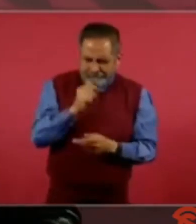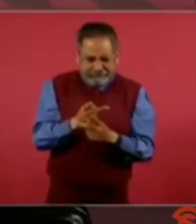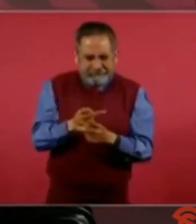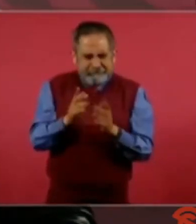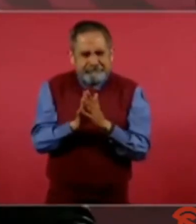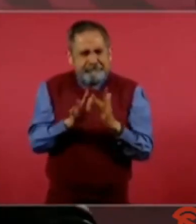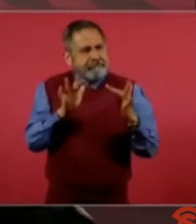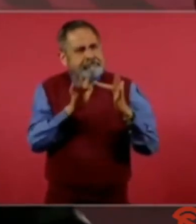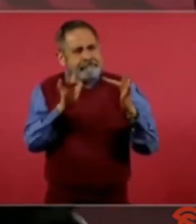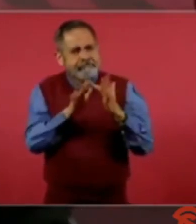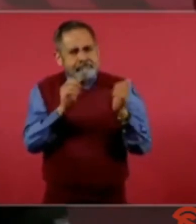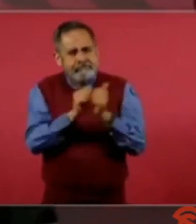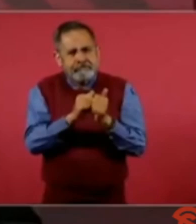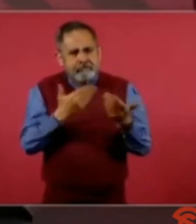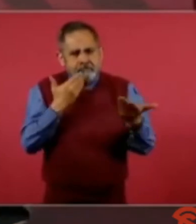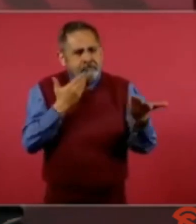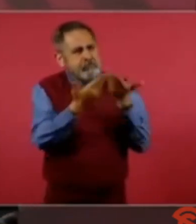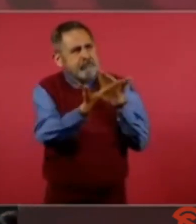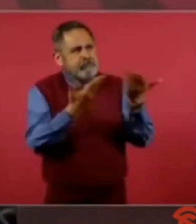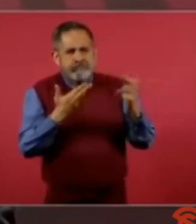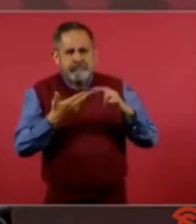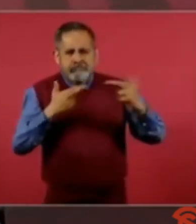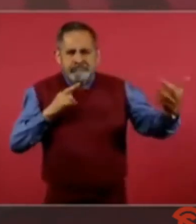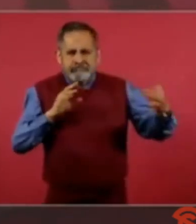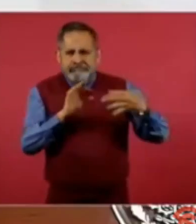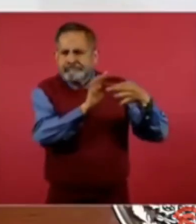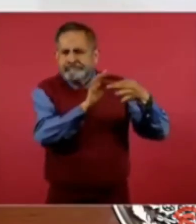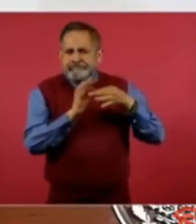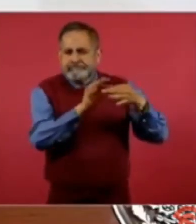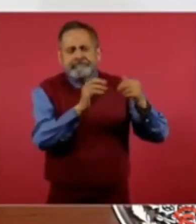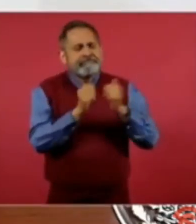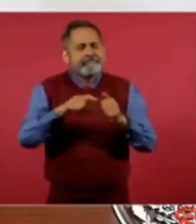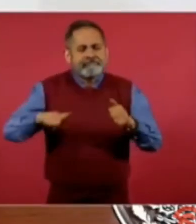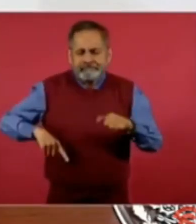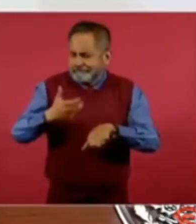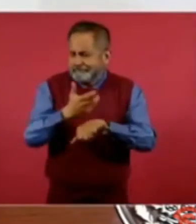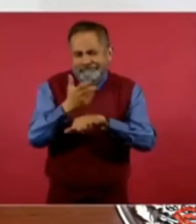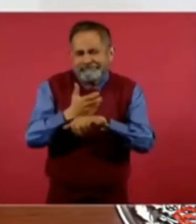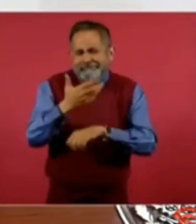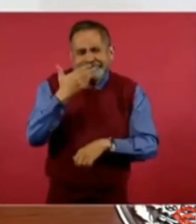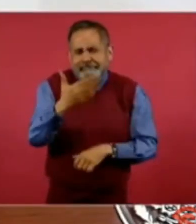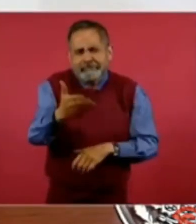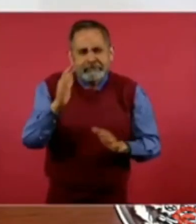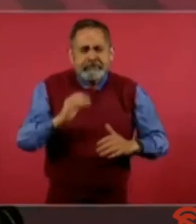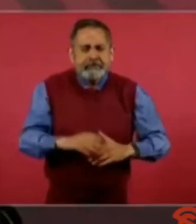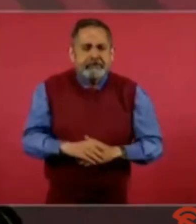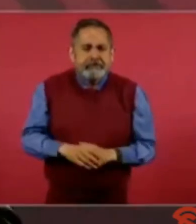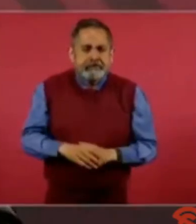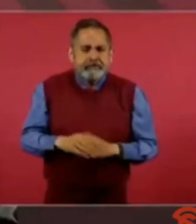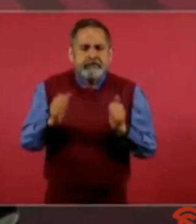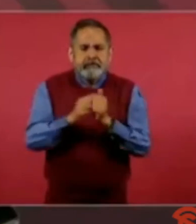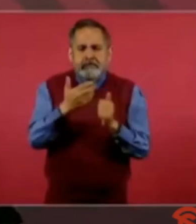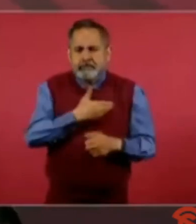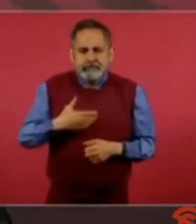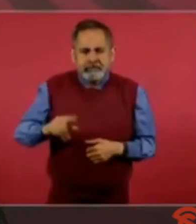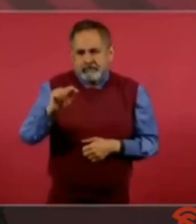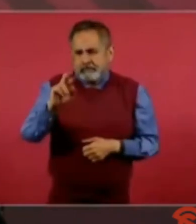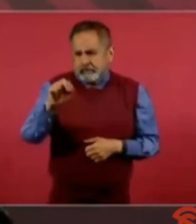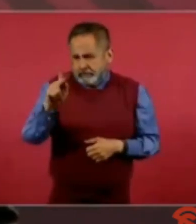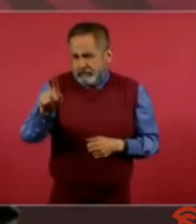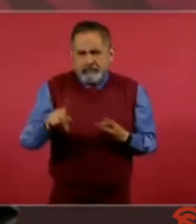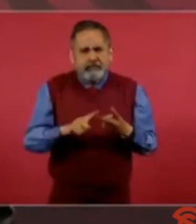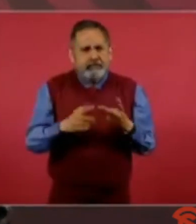mantener una muy buena relación con el gobierno de Estados Unidos con el presidente Trump y ahora con el